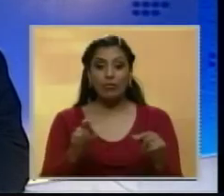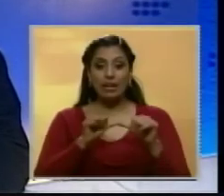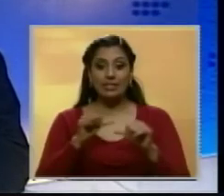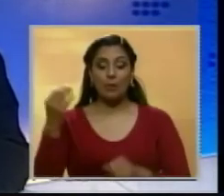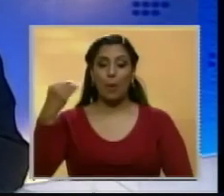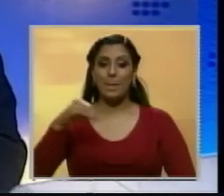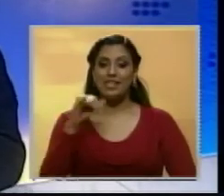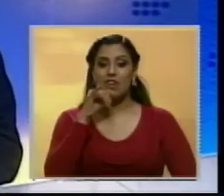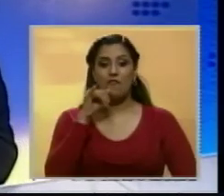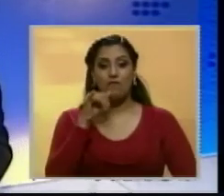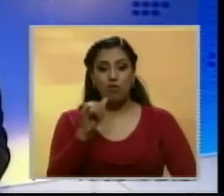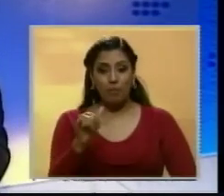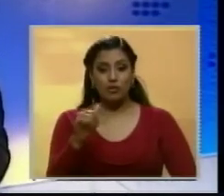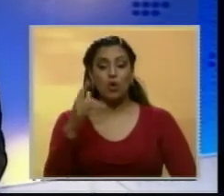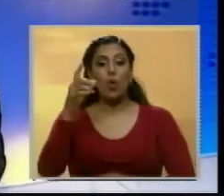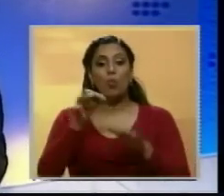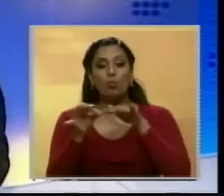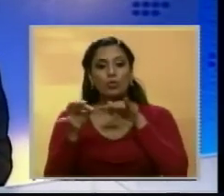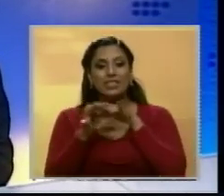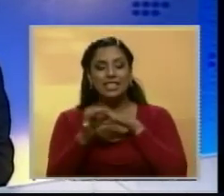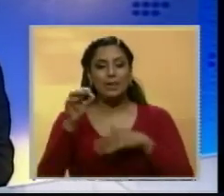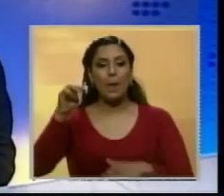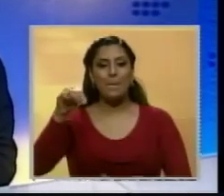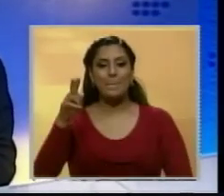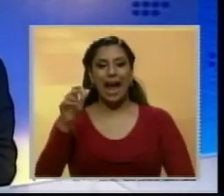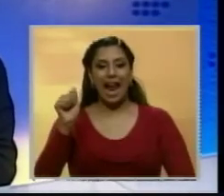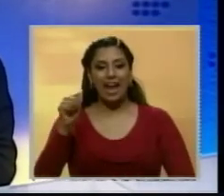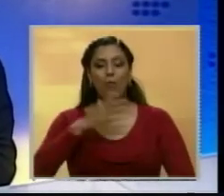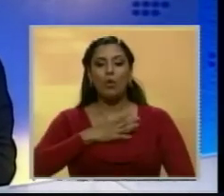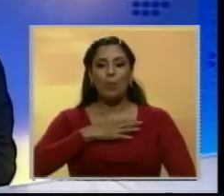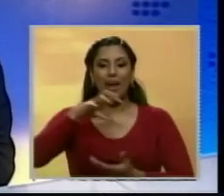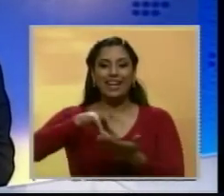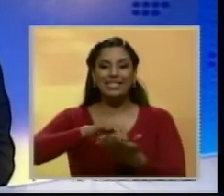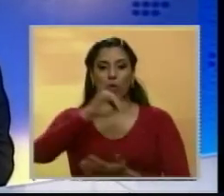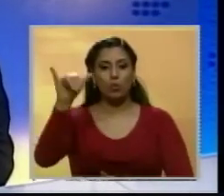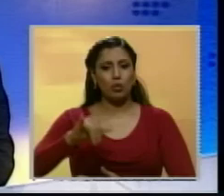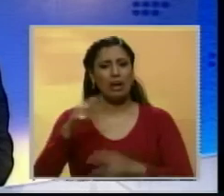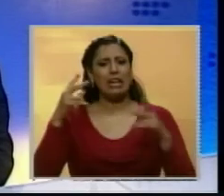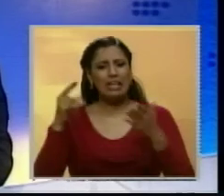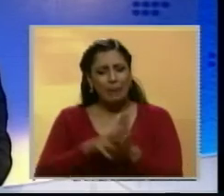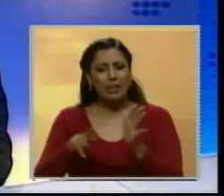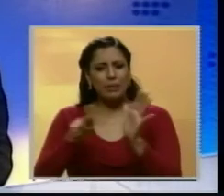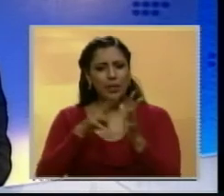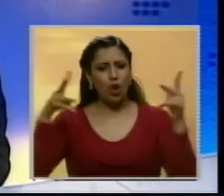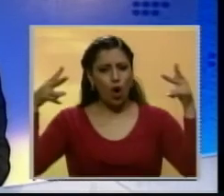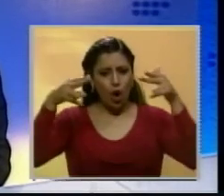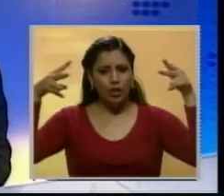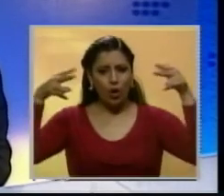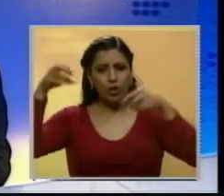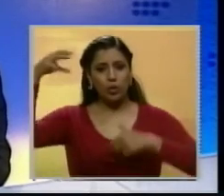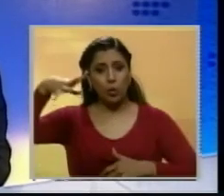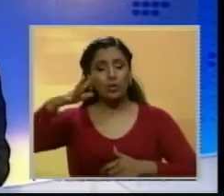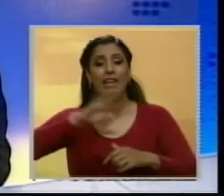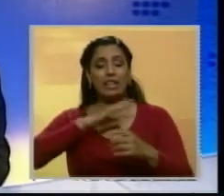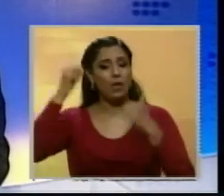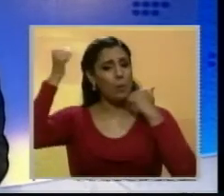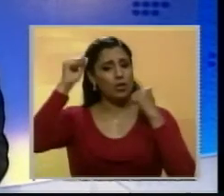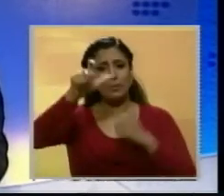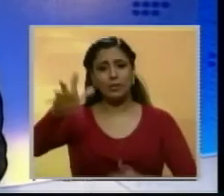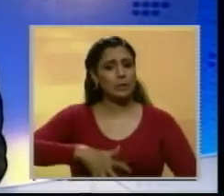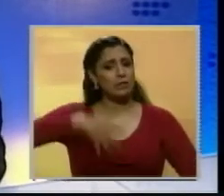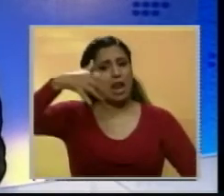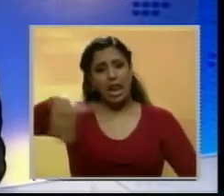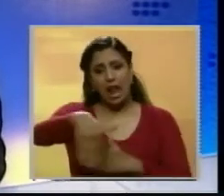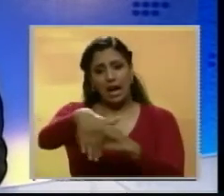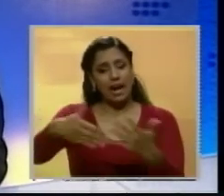Seguimos con las informaciones. En el municipio Mara del estado Zulia, las continuas interrupciones en el servicio eléctrico generaron varias protestas.